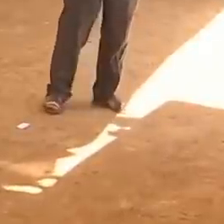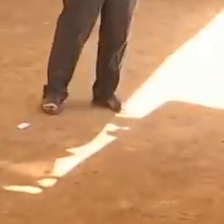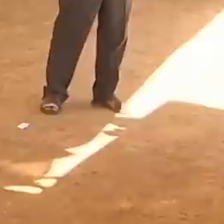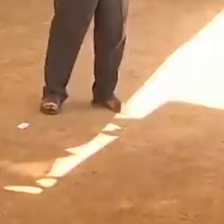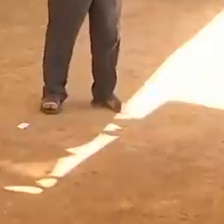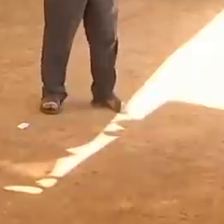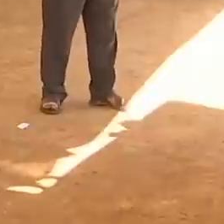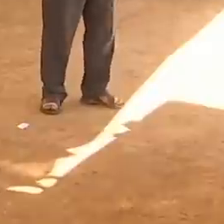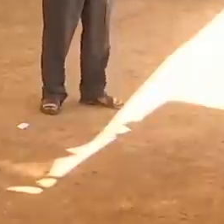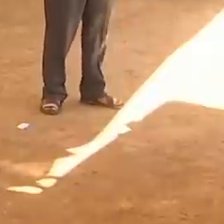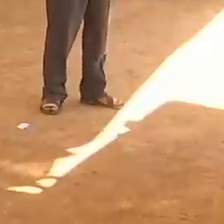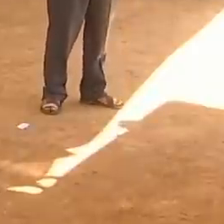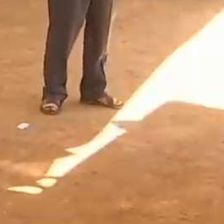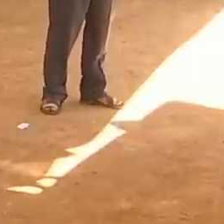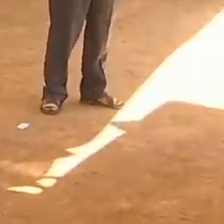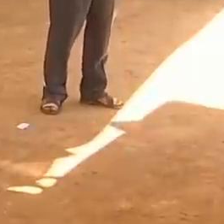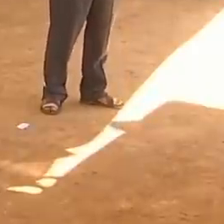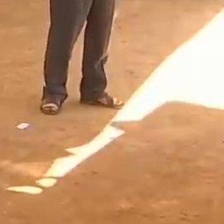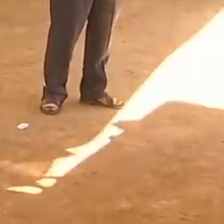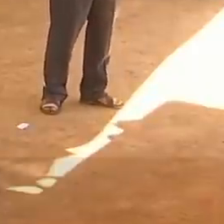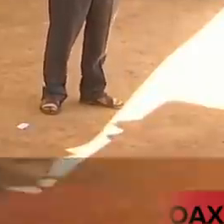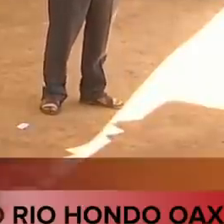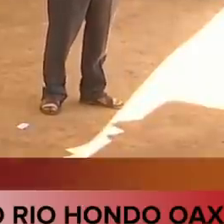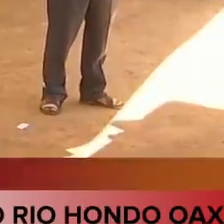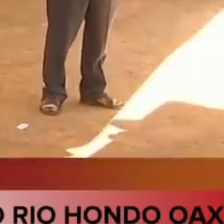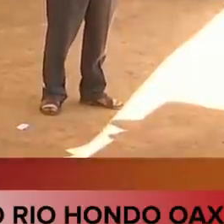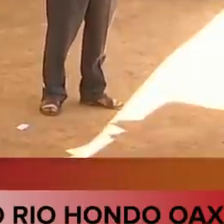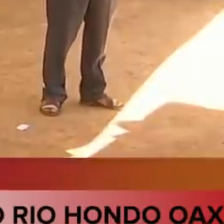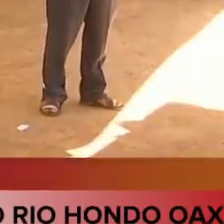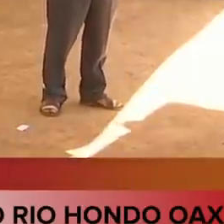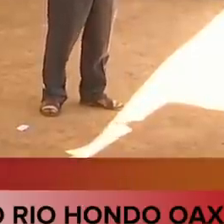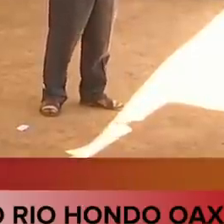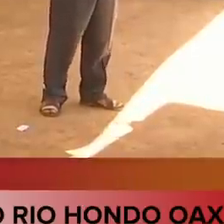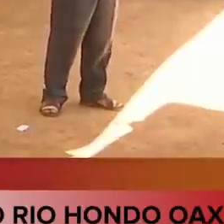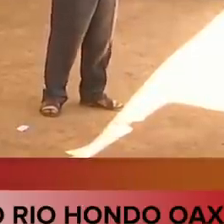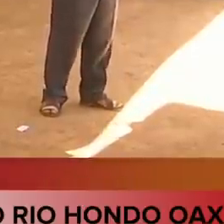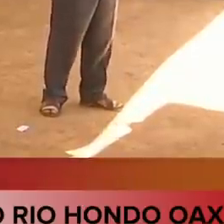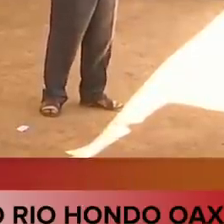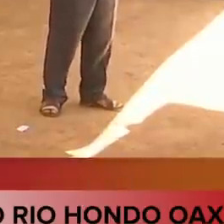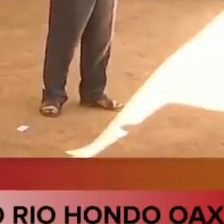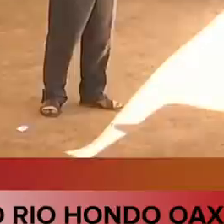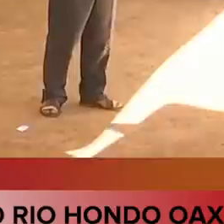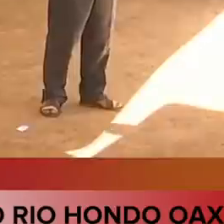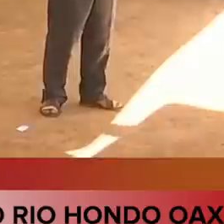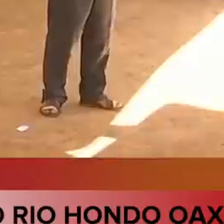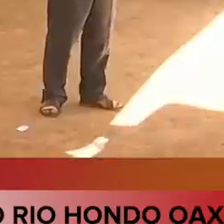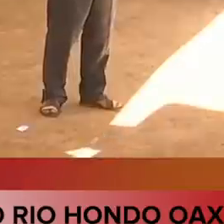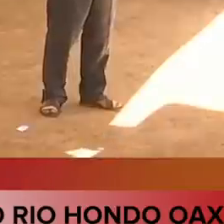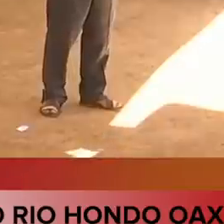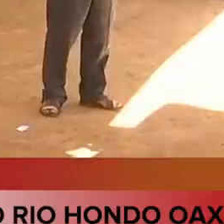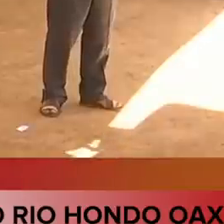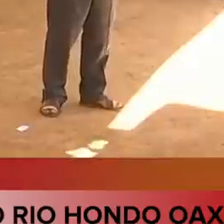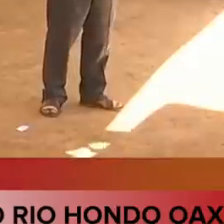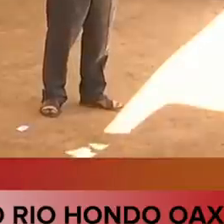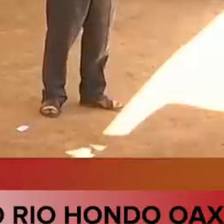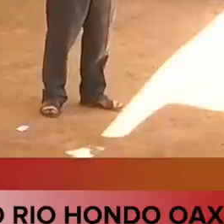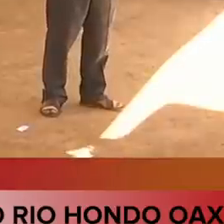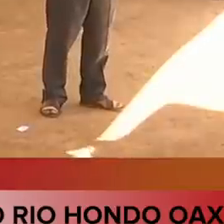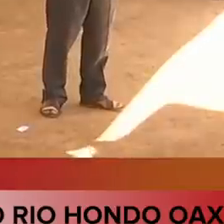nos platican los pobladores de este lugar que abajo pasaba un río de arena muy importante. Este camino